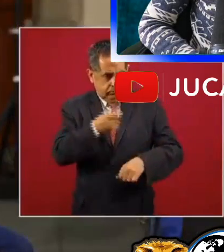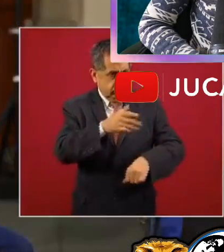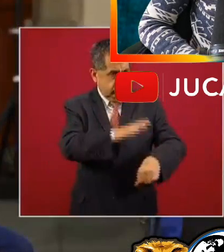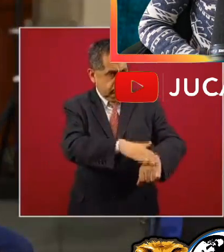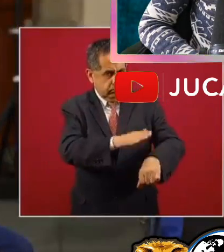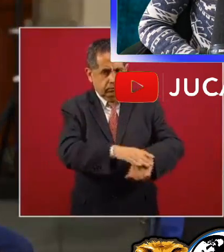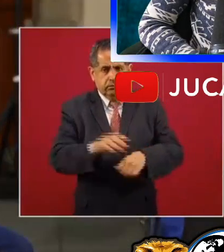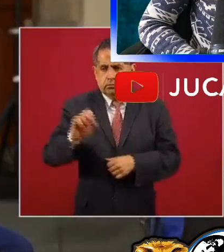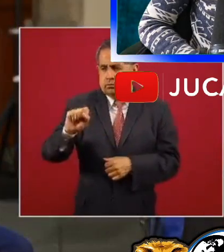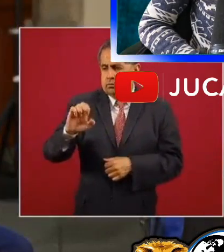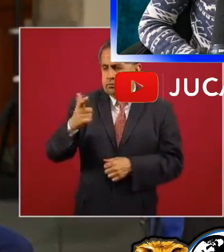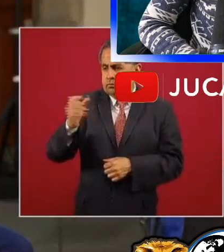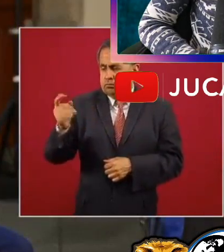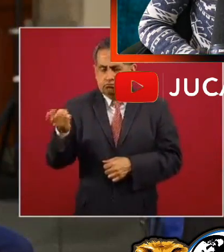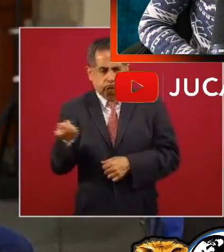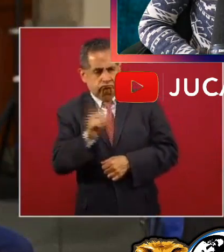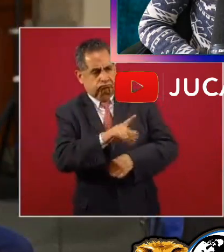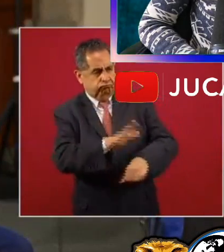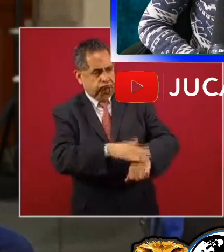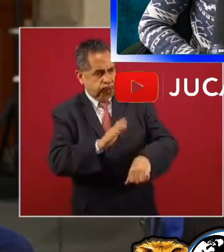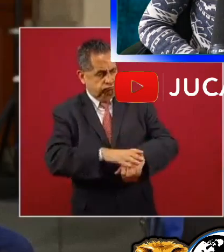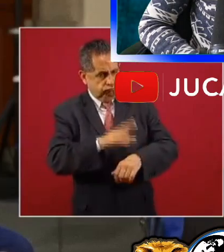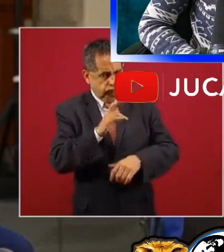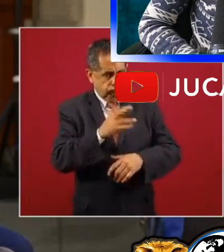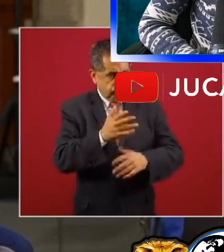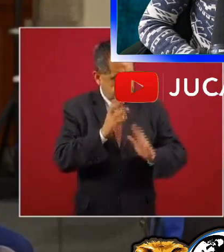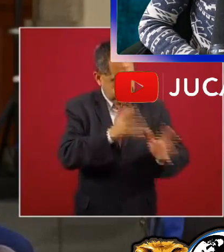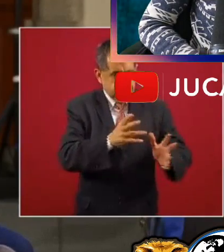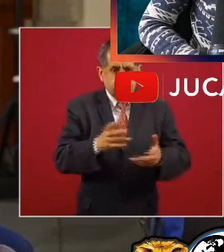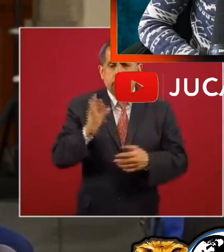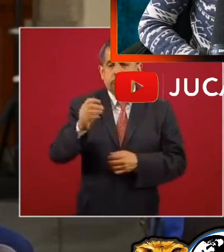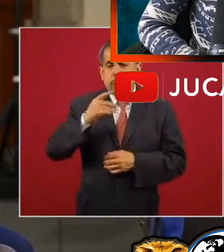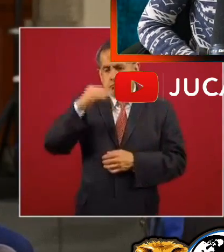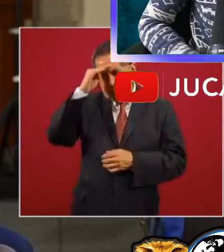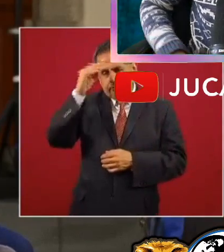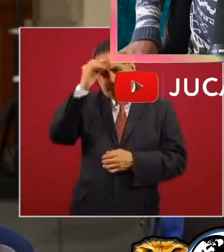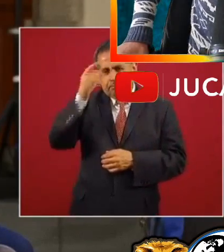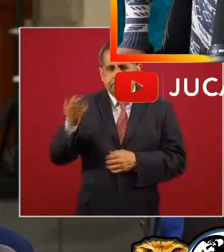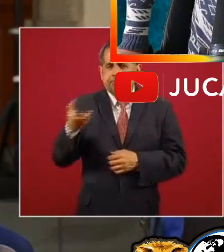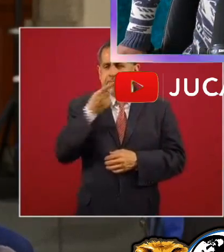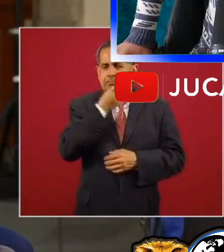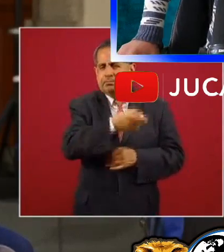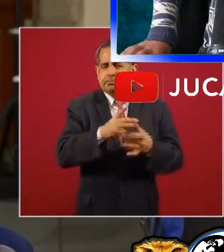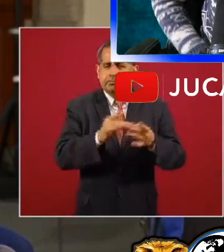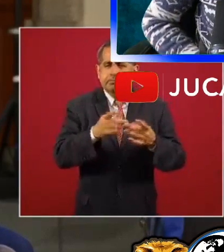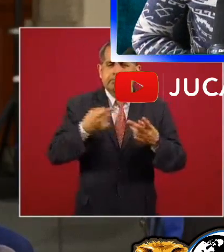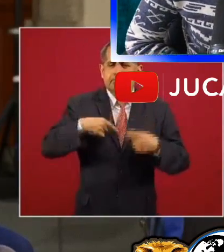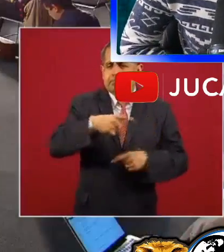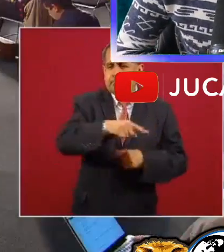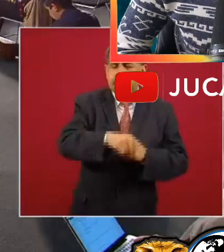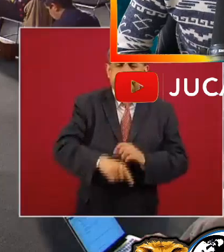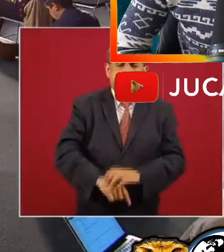Secretaría de Gobernación a la cordura? ¿O cuál es su opinión, presidente, respecto a estos llamados que están haciendo estos personajes?